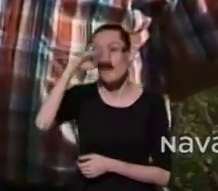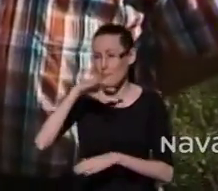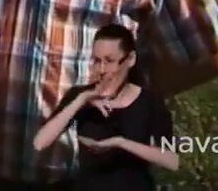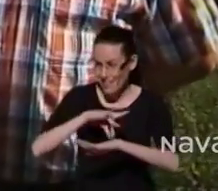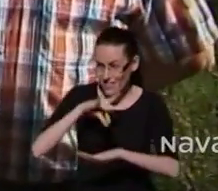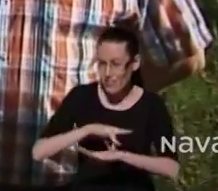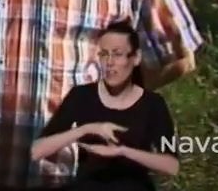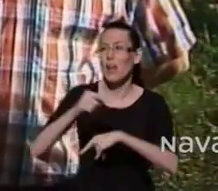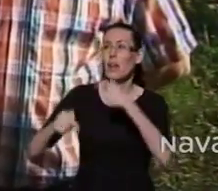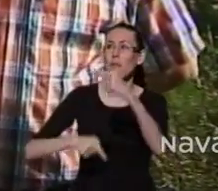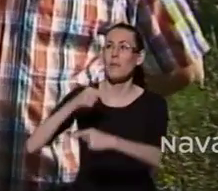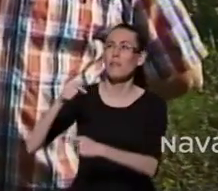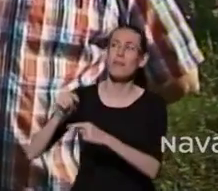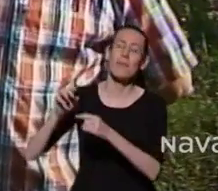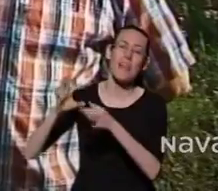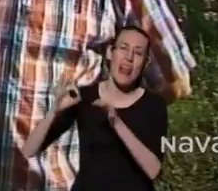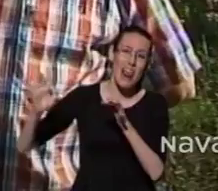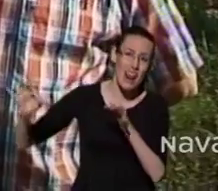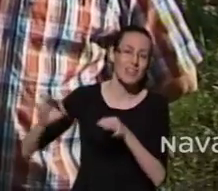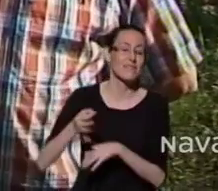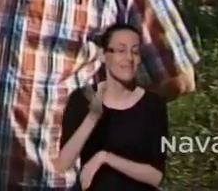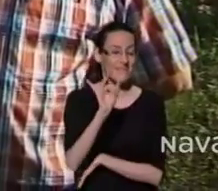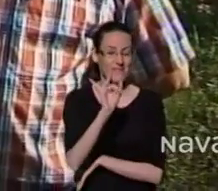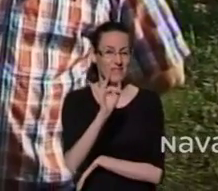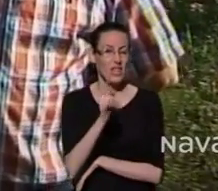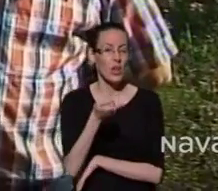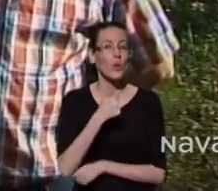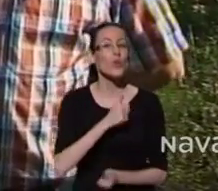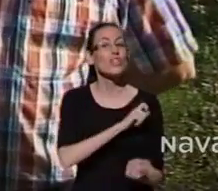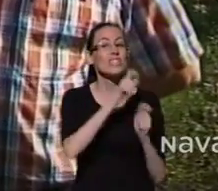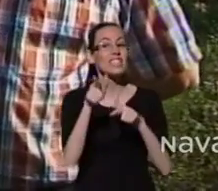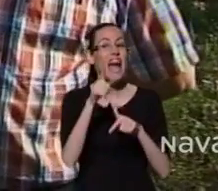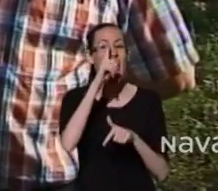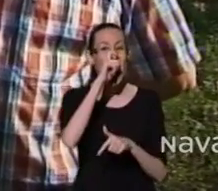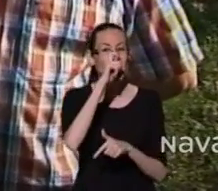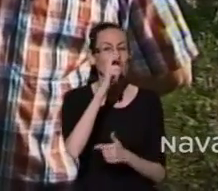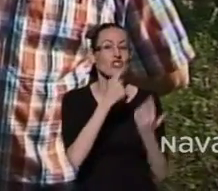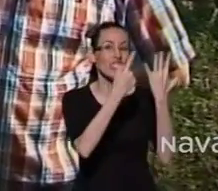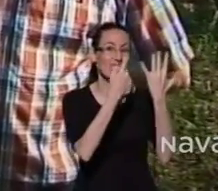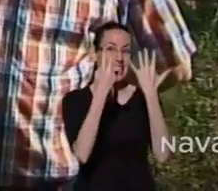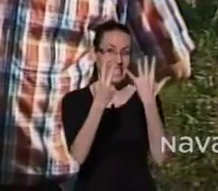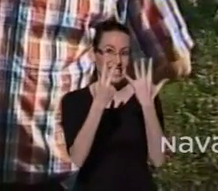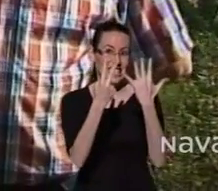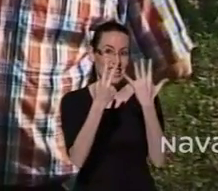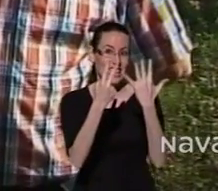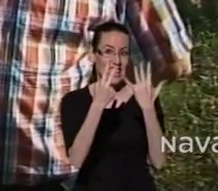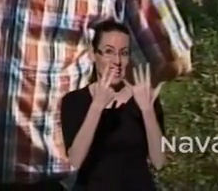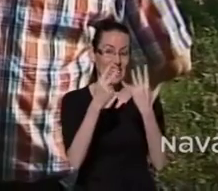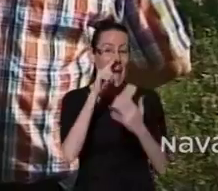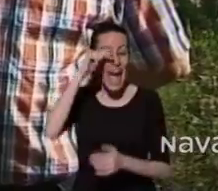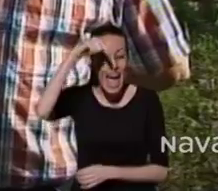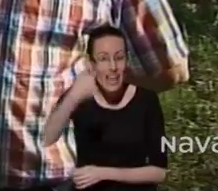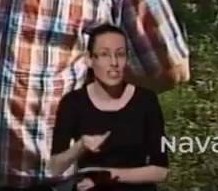Sí, claro. Fui el año 67 y el 68 se murió el padre. Entonces,